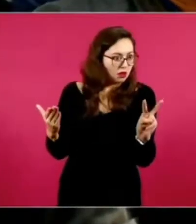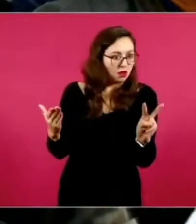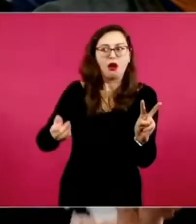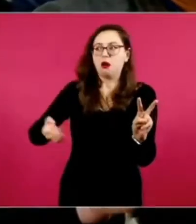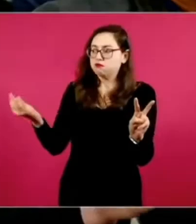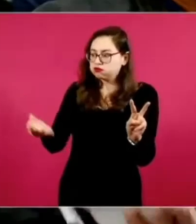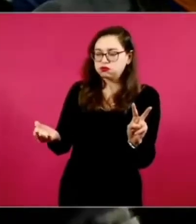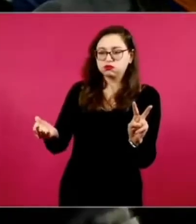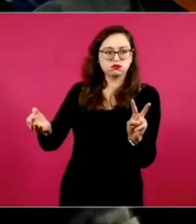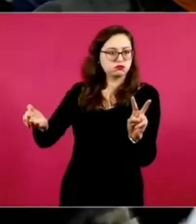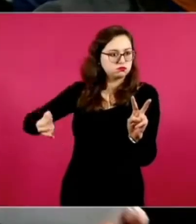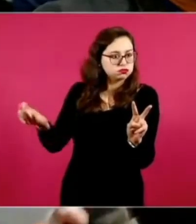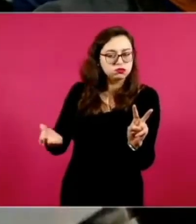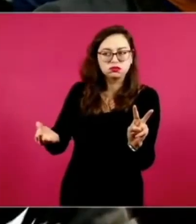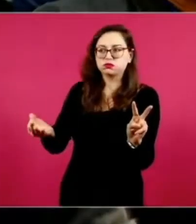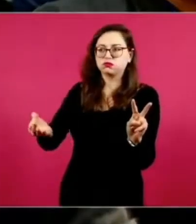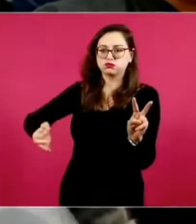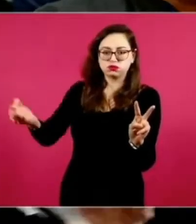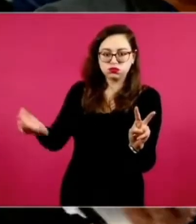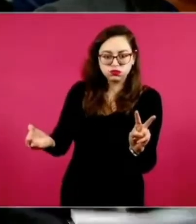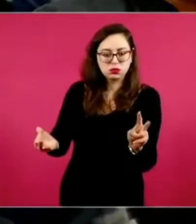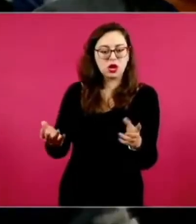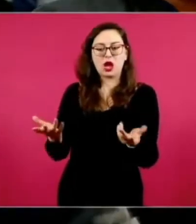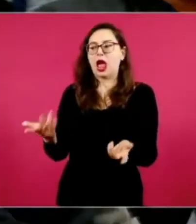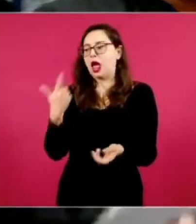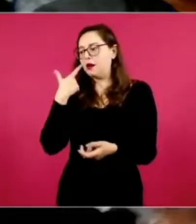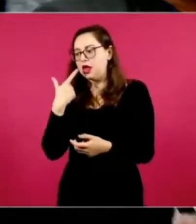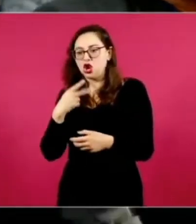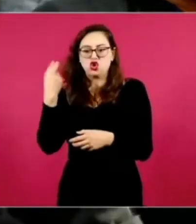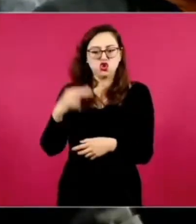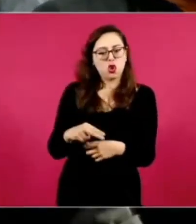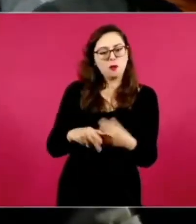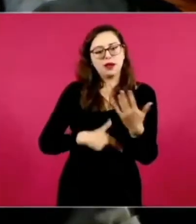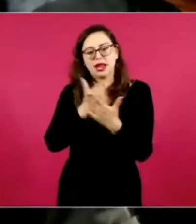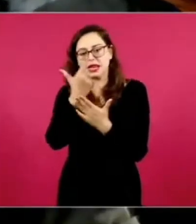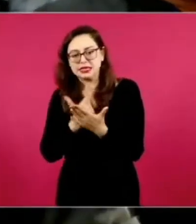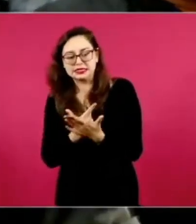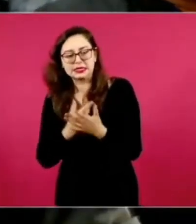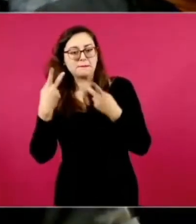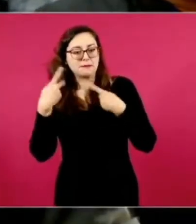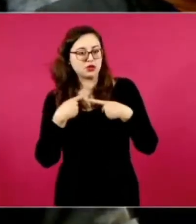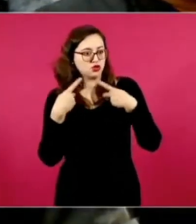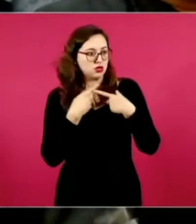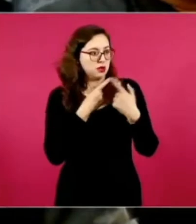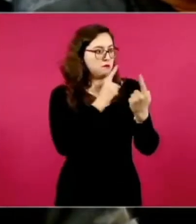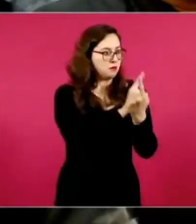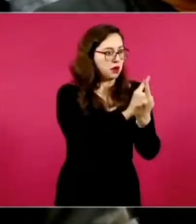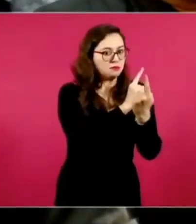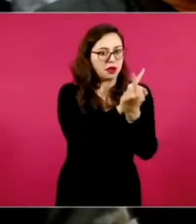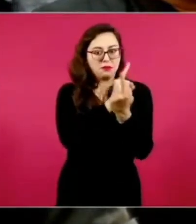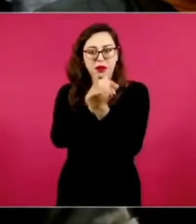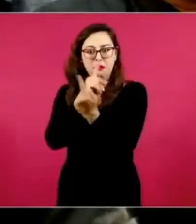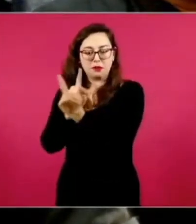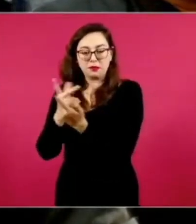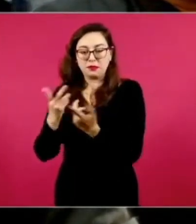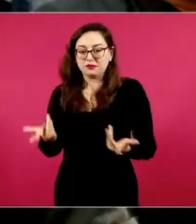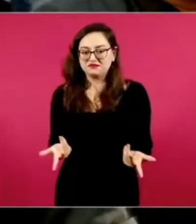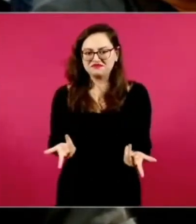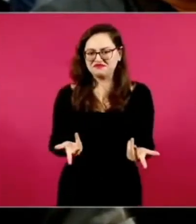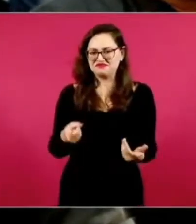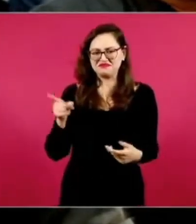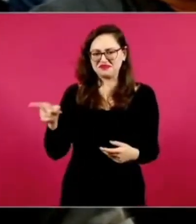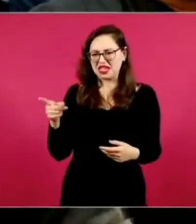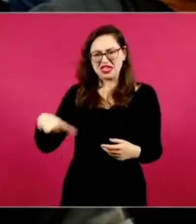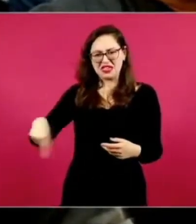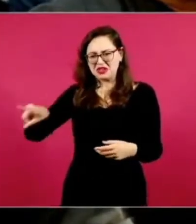campo, con los datos, con los nombres, con los poblados, vamos allá. No hay razón para